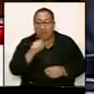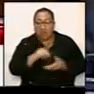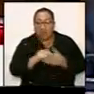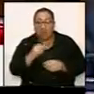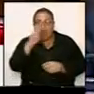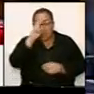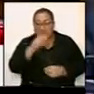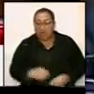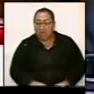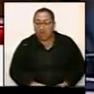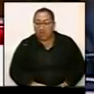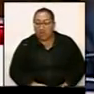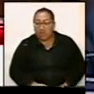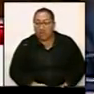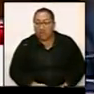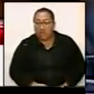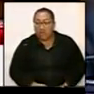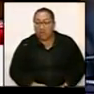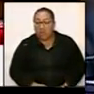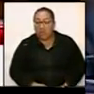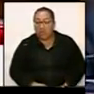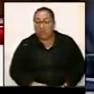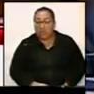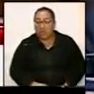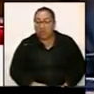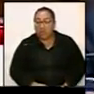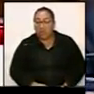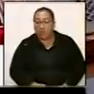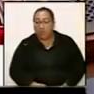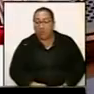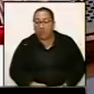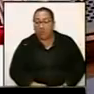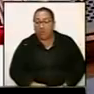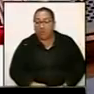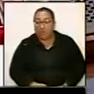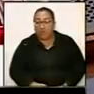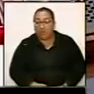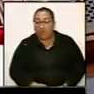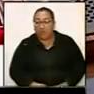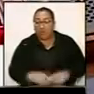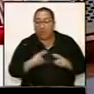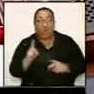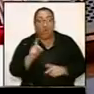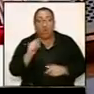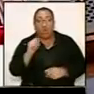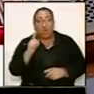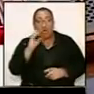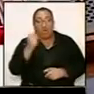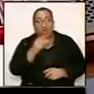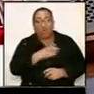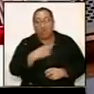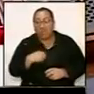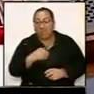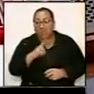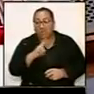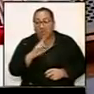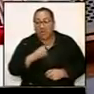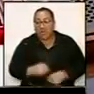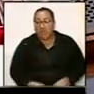país, quisiera equivocarme, pero creo que no será el último presidente de la era del gobierno del señor